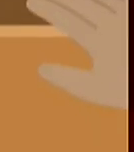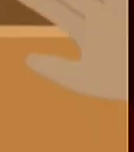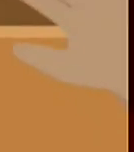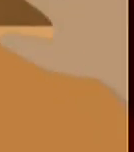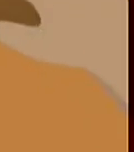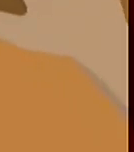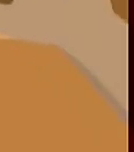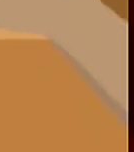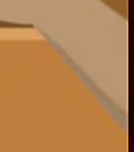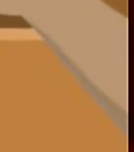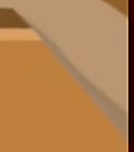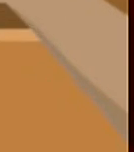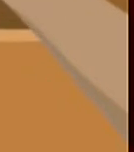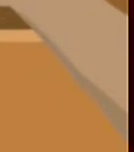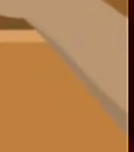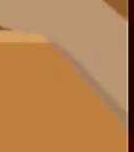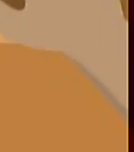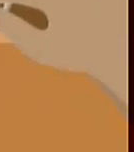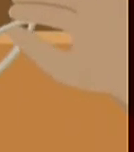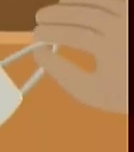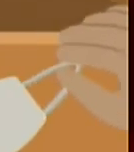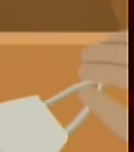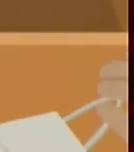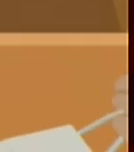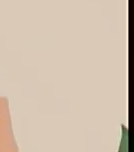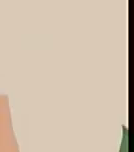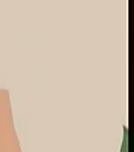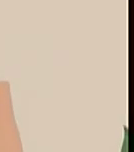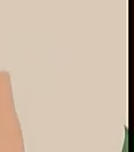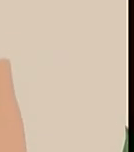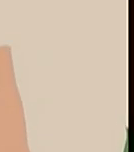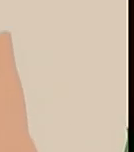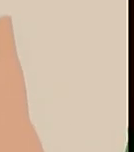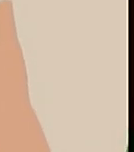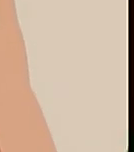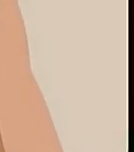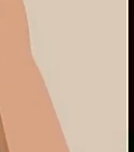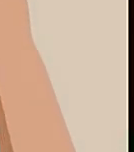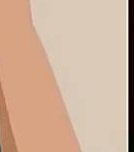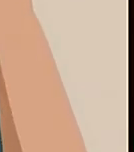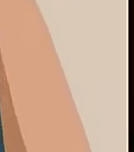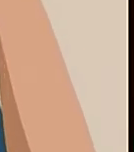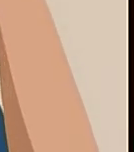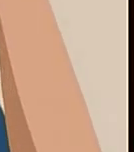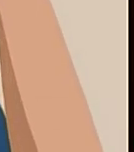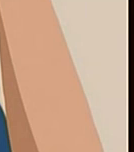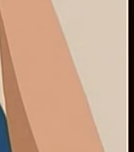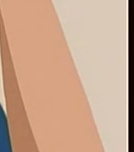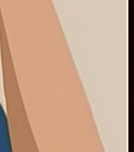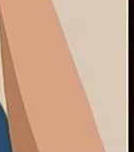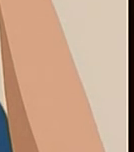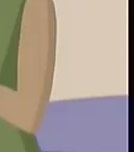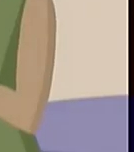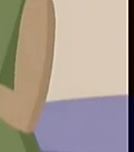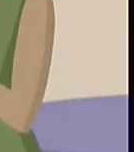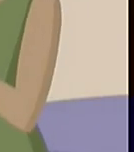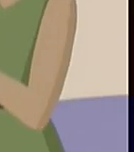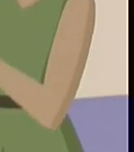Utiliza permanentemente el nasobuco. Úsalo doble si tienes factores de riesgo. Póntelo en casa para proteger a los más